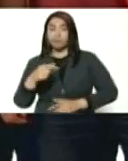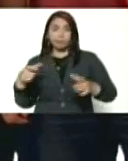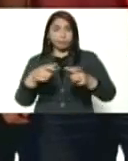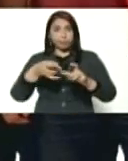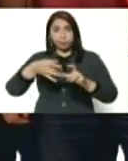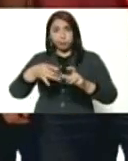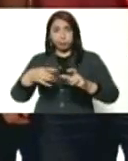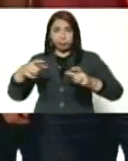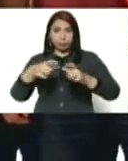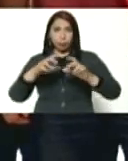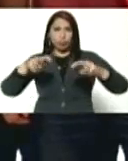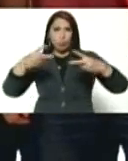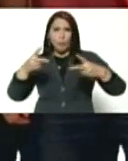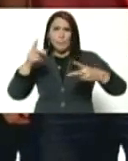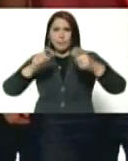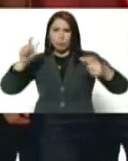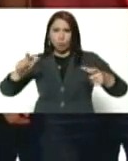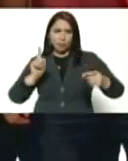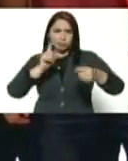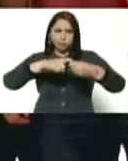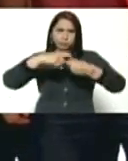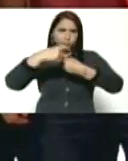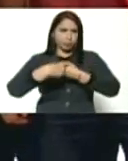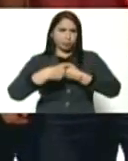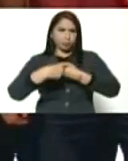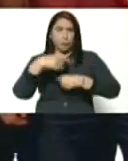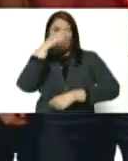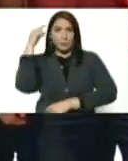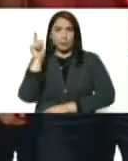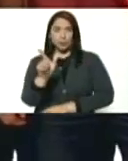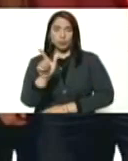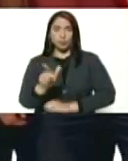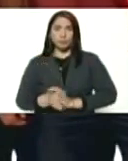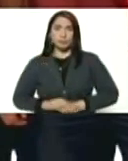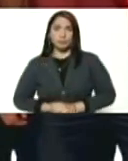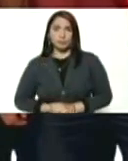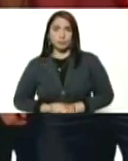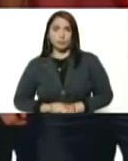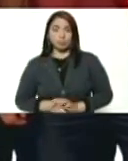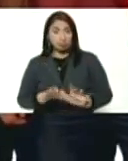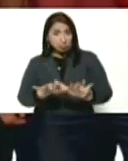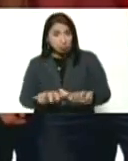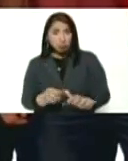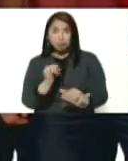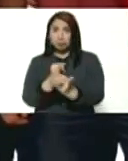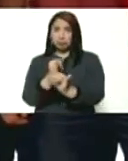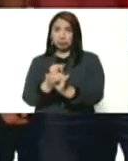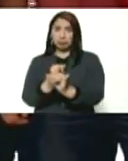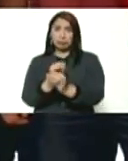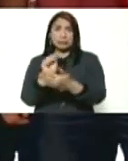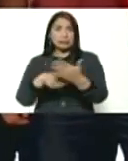de aquellas personas que quieran incorporarse al partido por vía digital, sin tener que